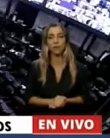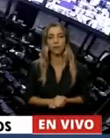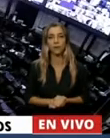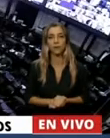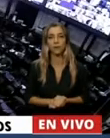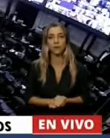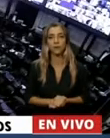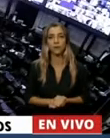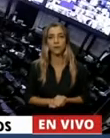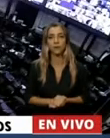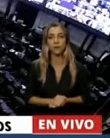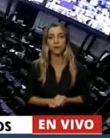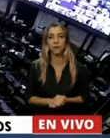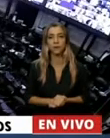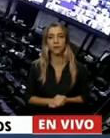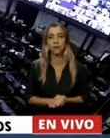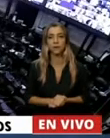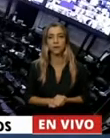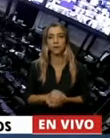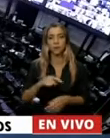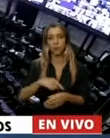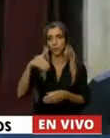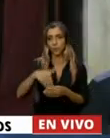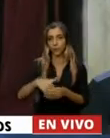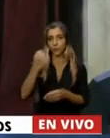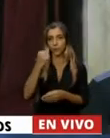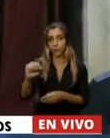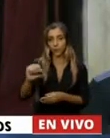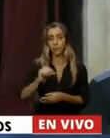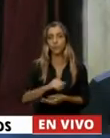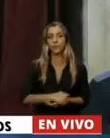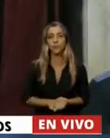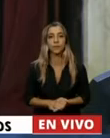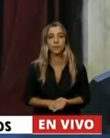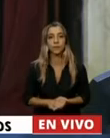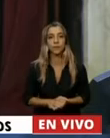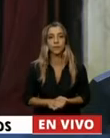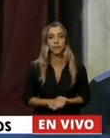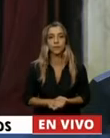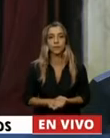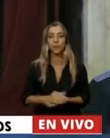embarazo, ya se va a poder solicitar este beneficio